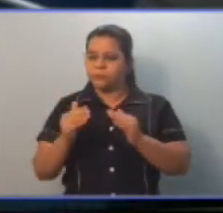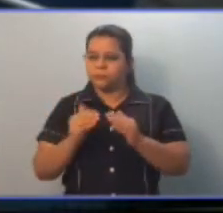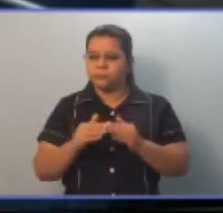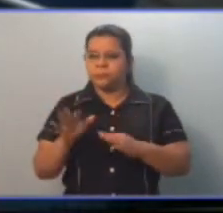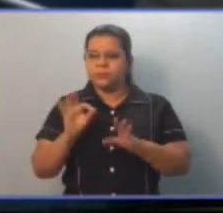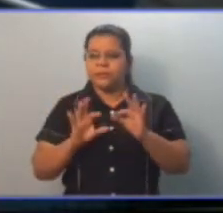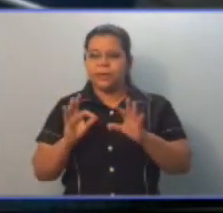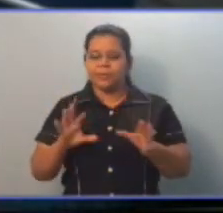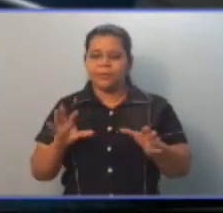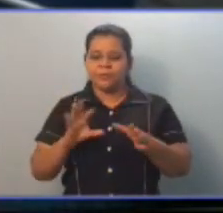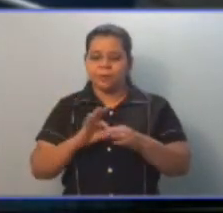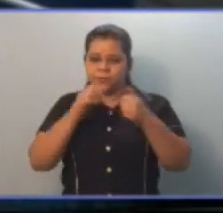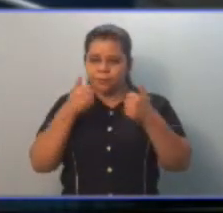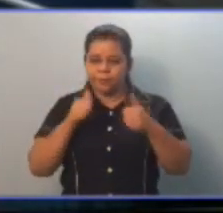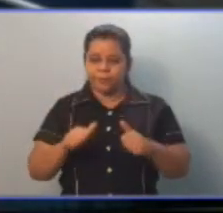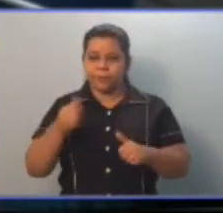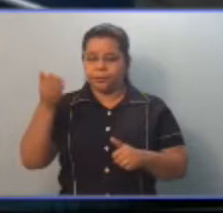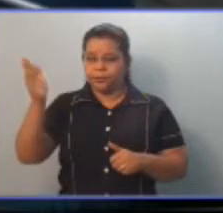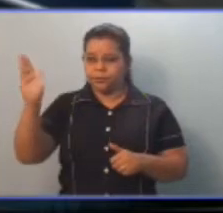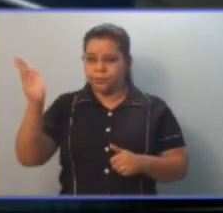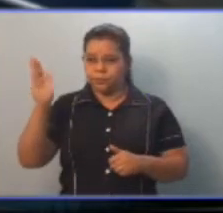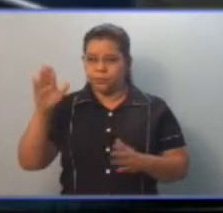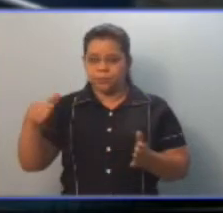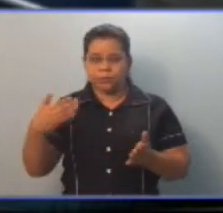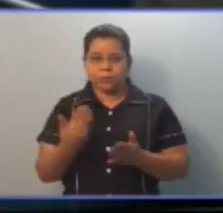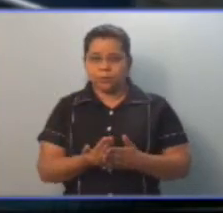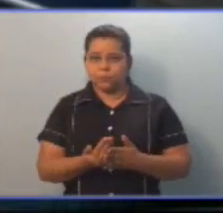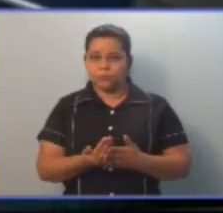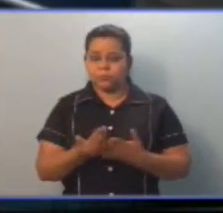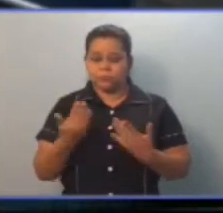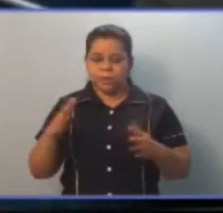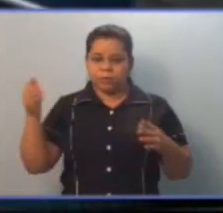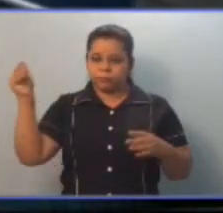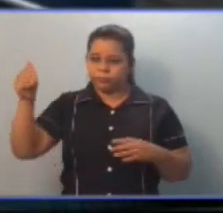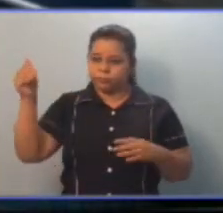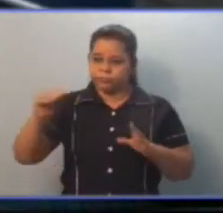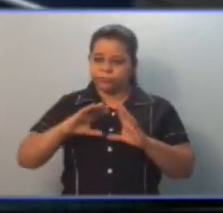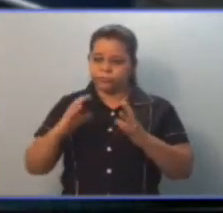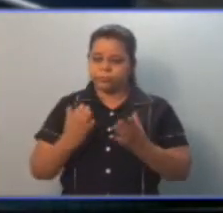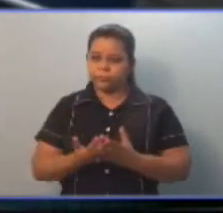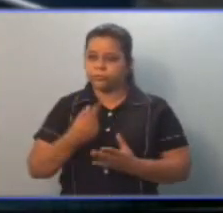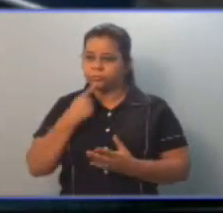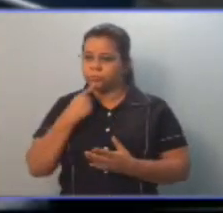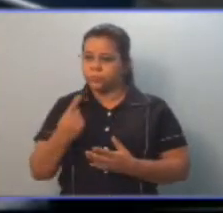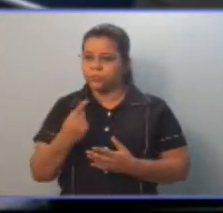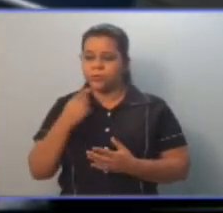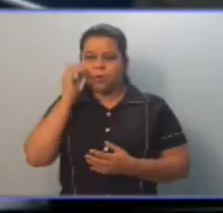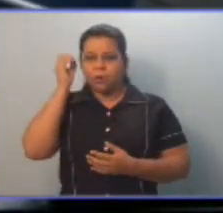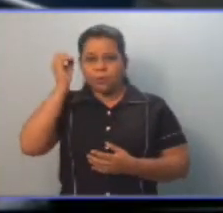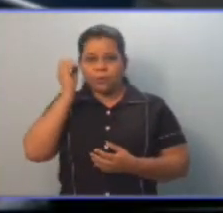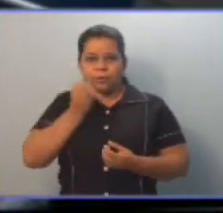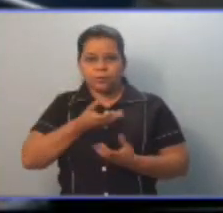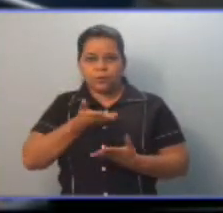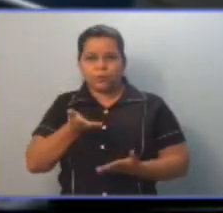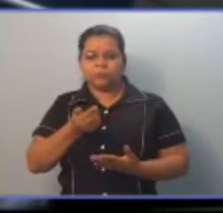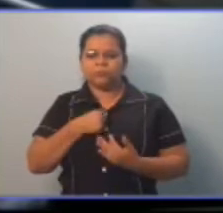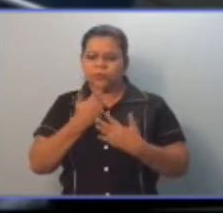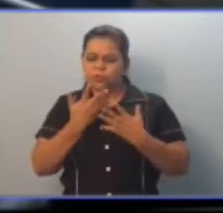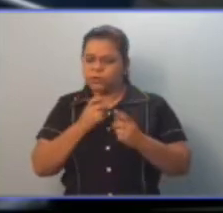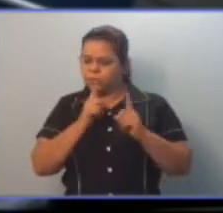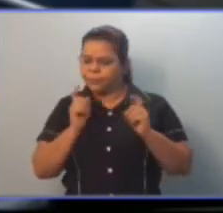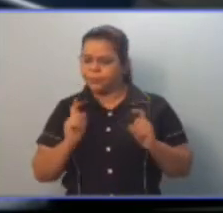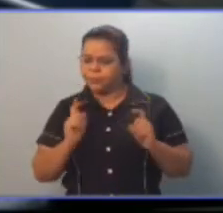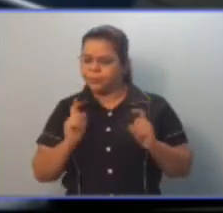algunos espacios de cátedra que él asiste, que él da, ha expresado un criterio que yo quisiera preguntarle a